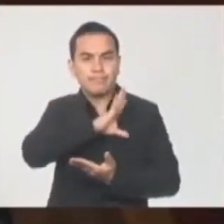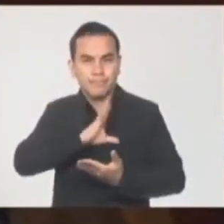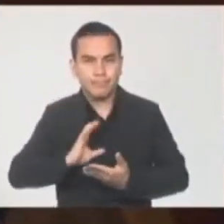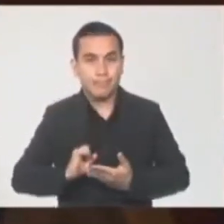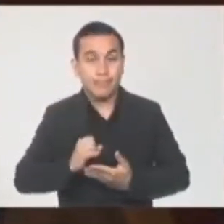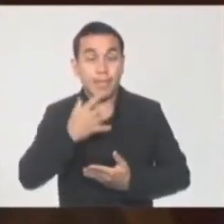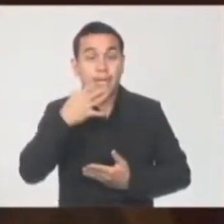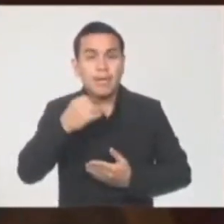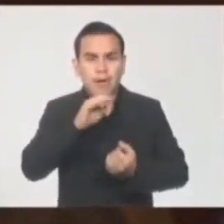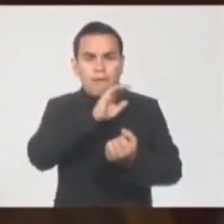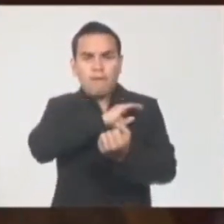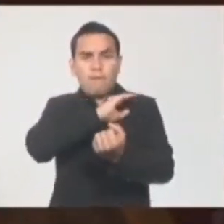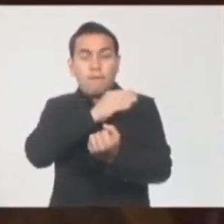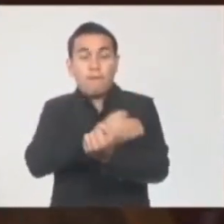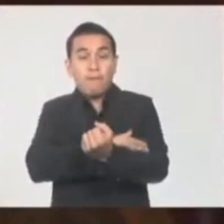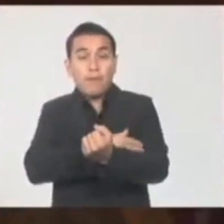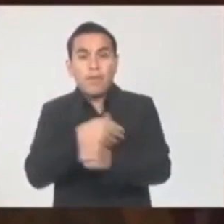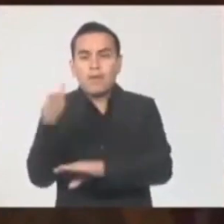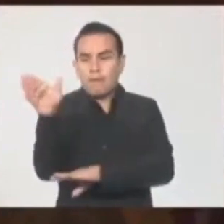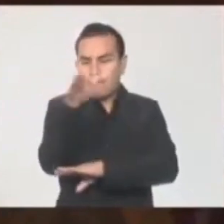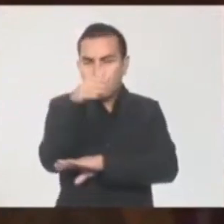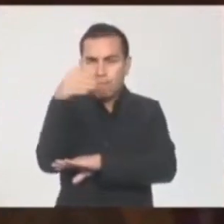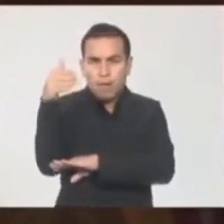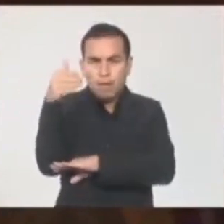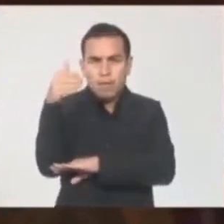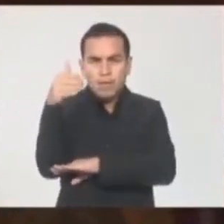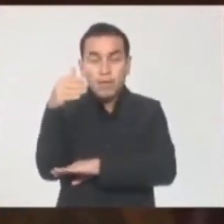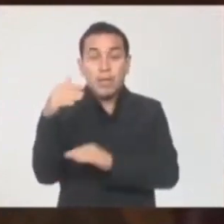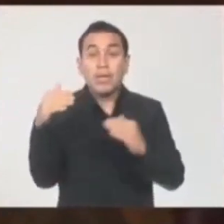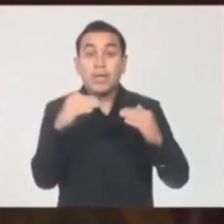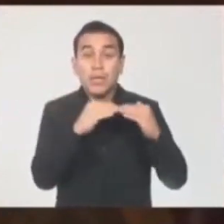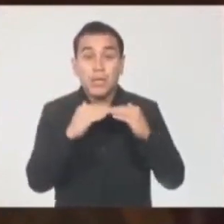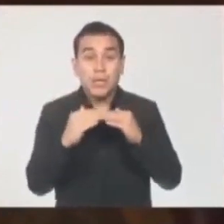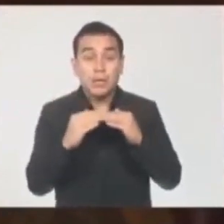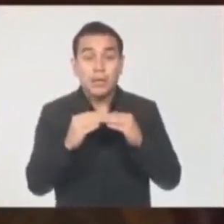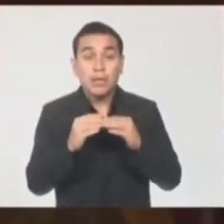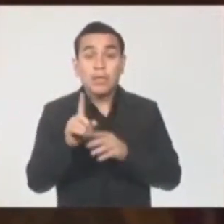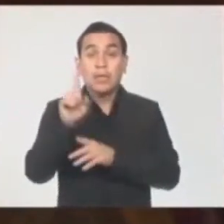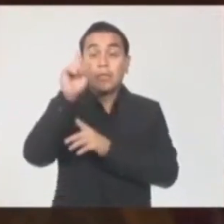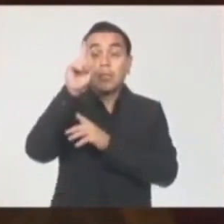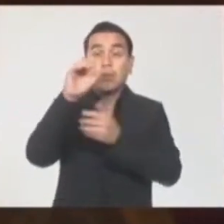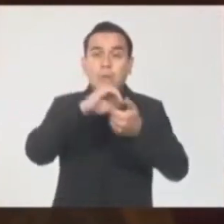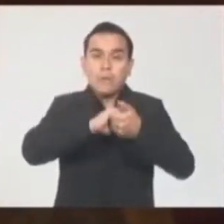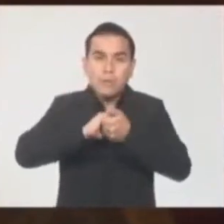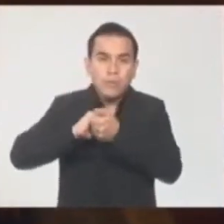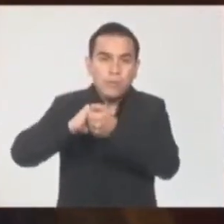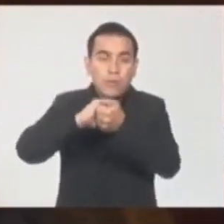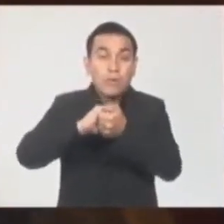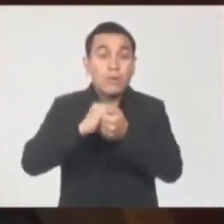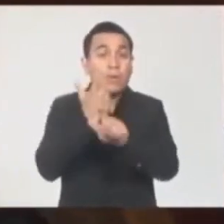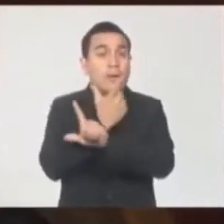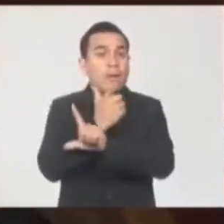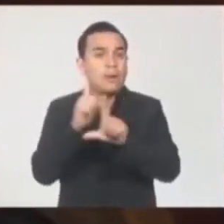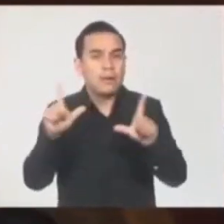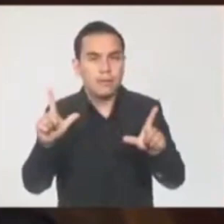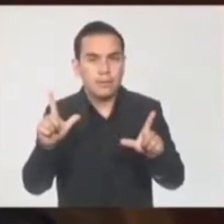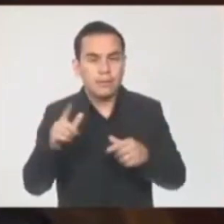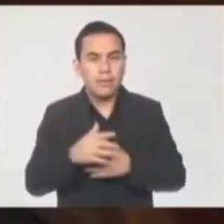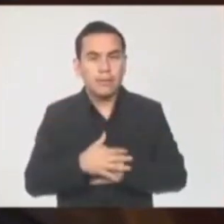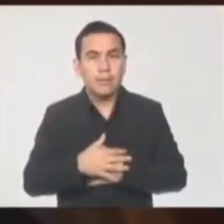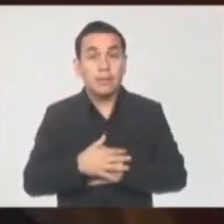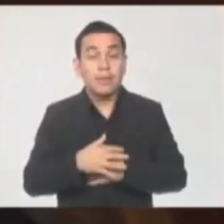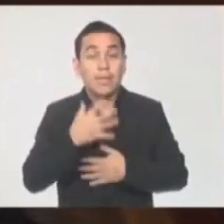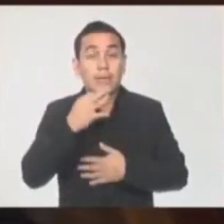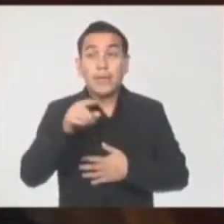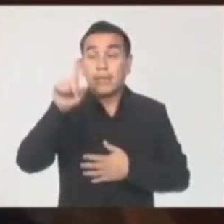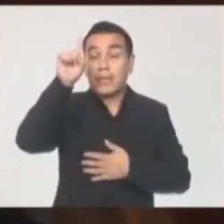Que la valentía sea nuestra bandera, así como en la misma se lee, Dios, unión y libertad. Con